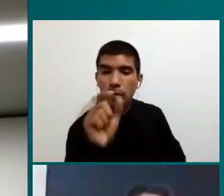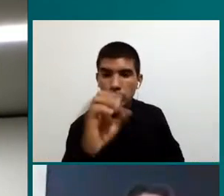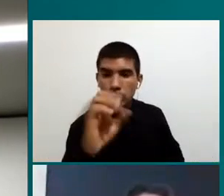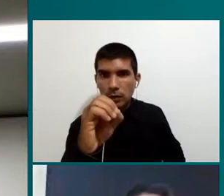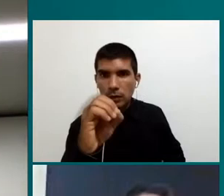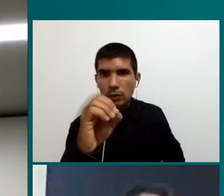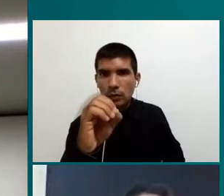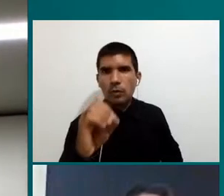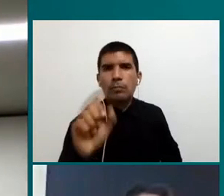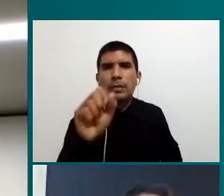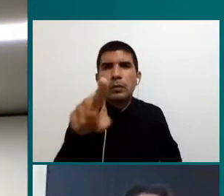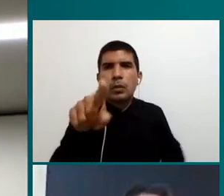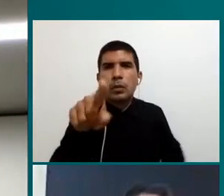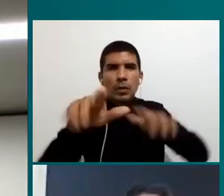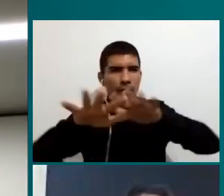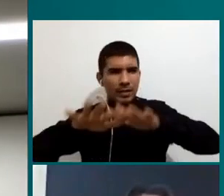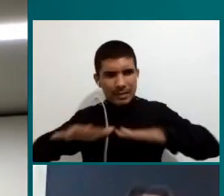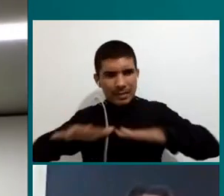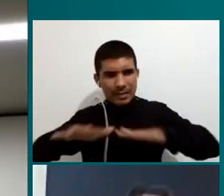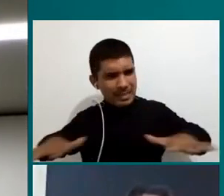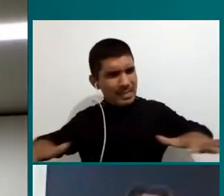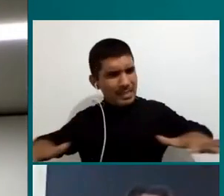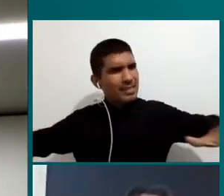Esa es un reto.